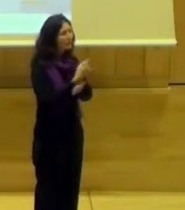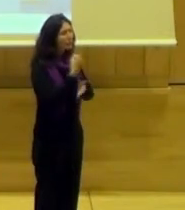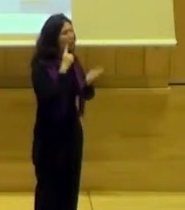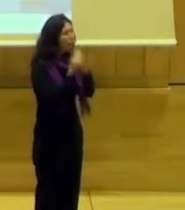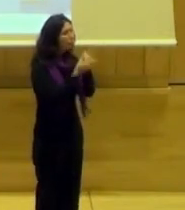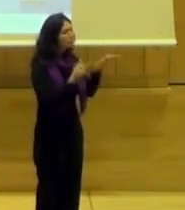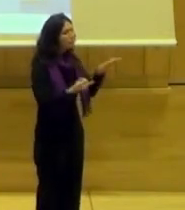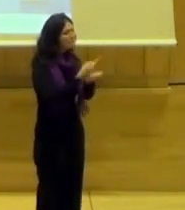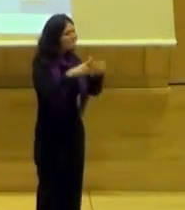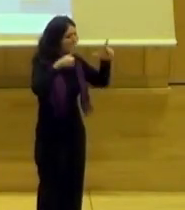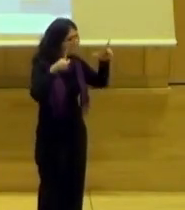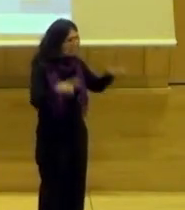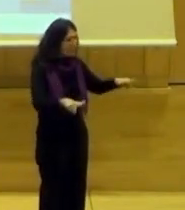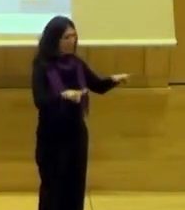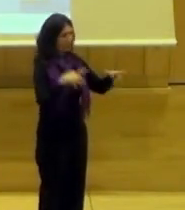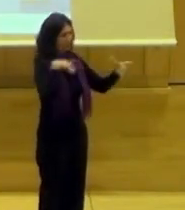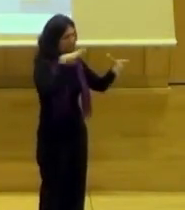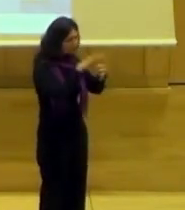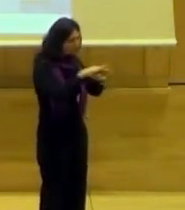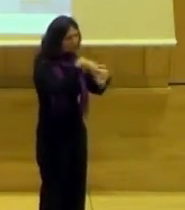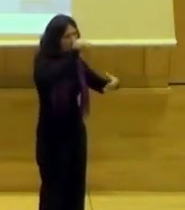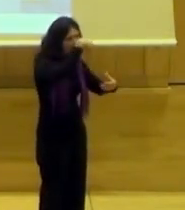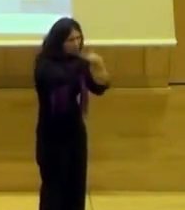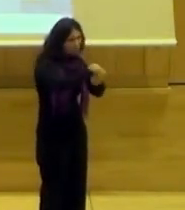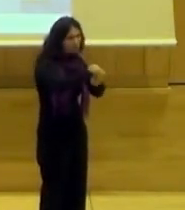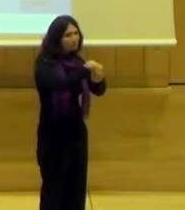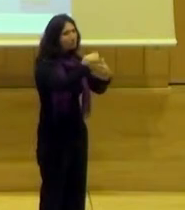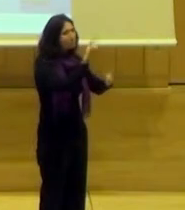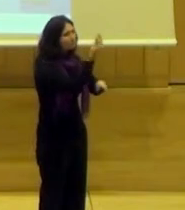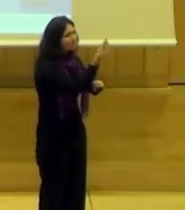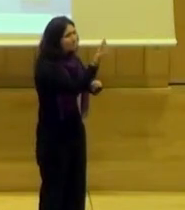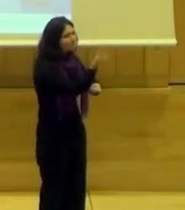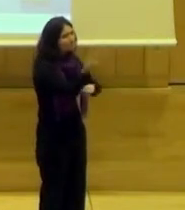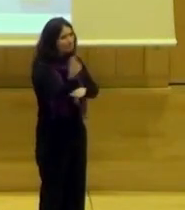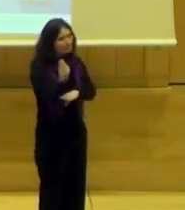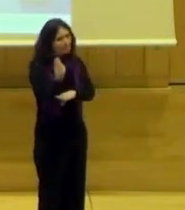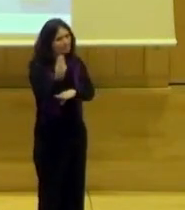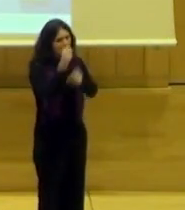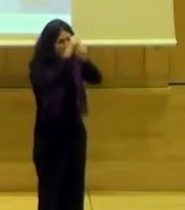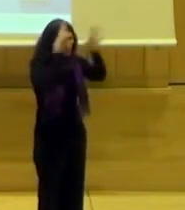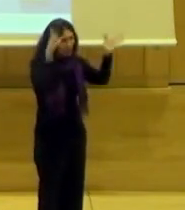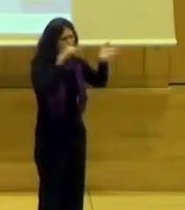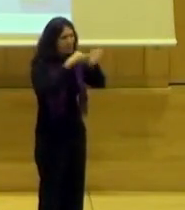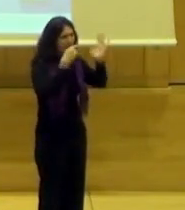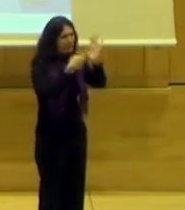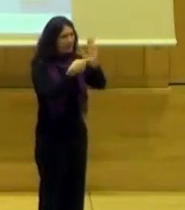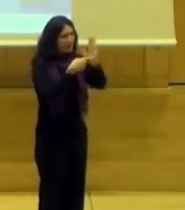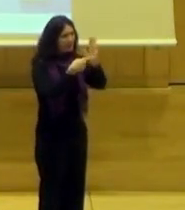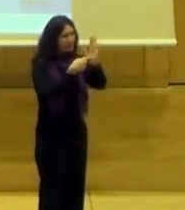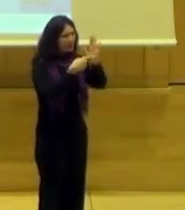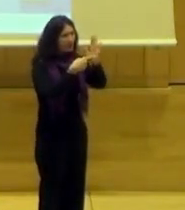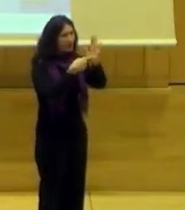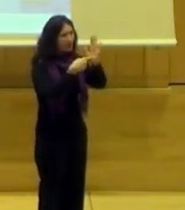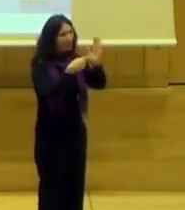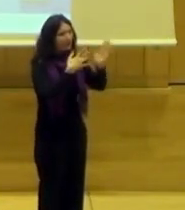de precisión basada en un bolo LIDAR, con una serie de, digamos, conceptos técnicos